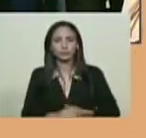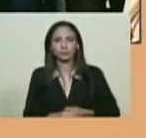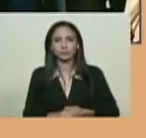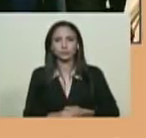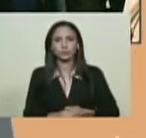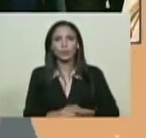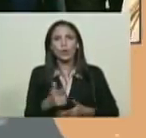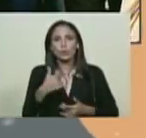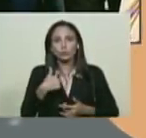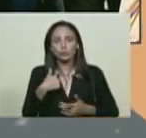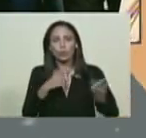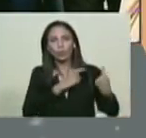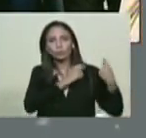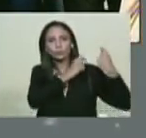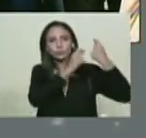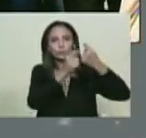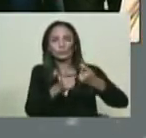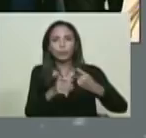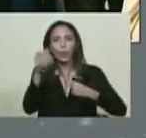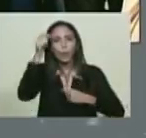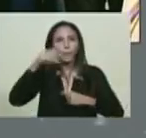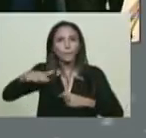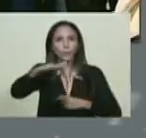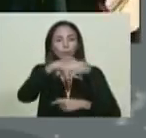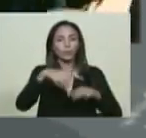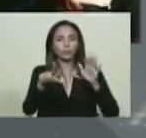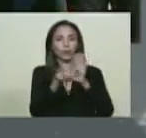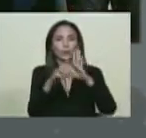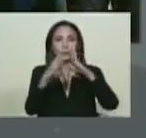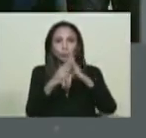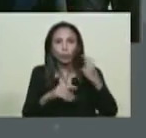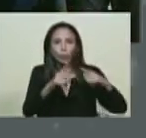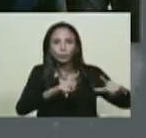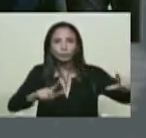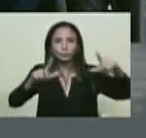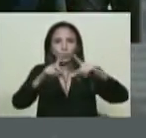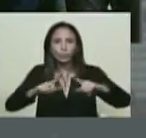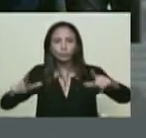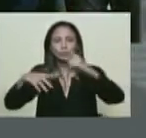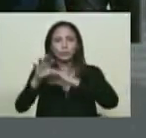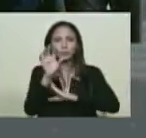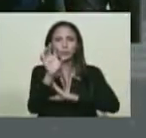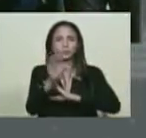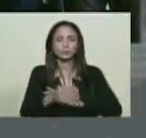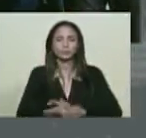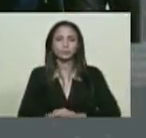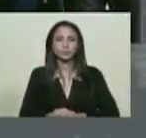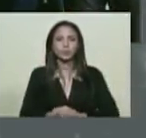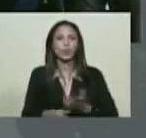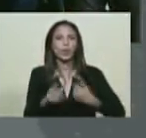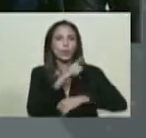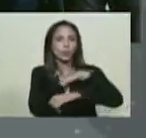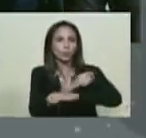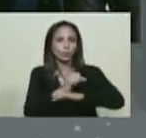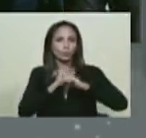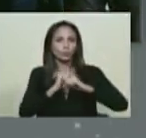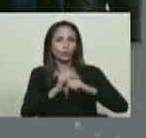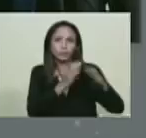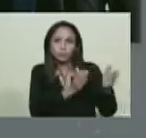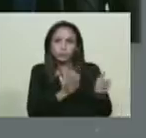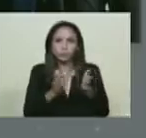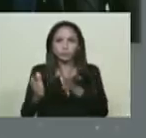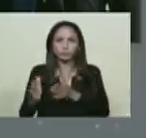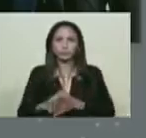Yo autorizo al pueblo a aplicar la ley en todos los lugares del país con su fuerza